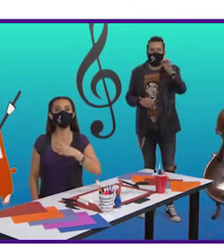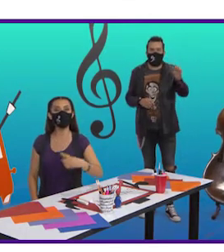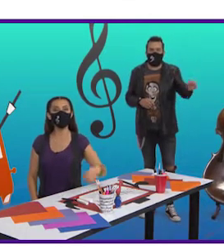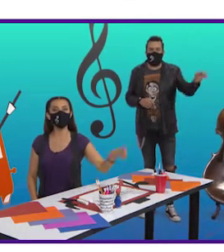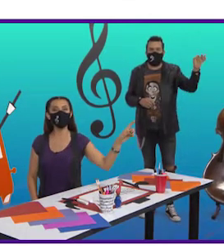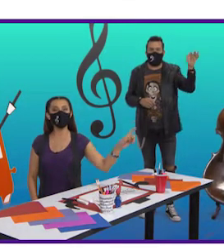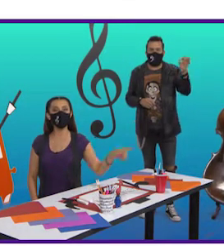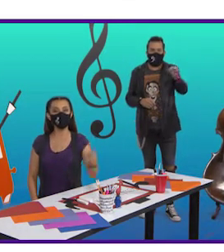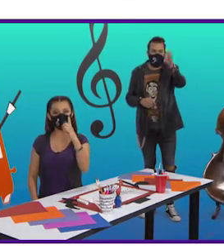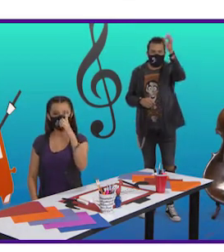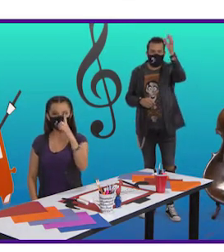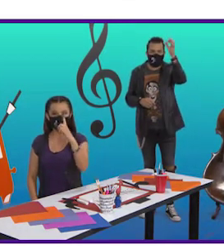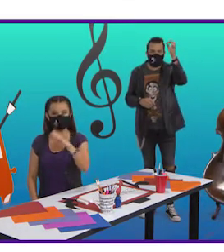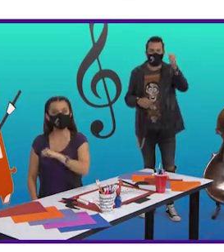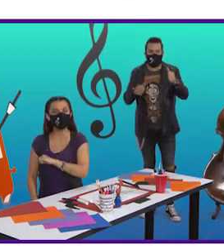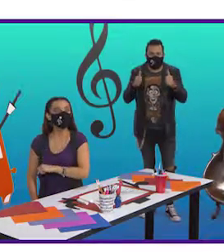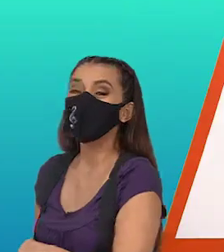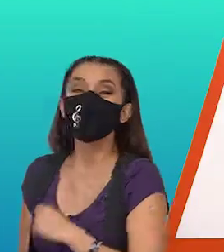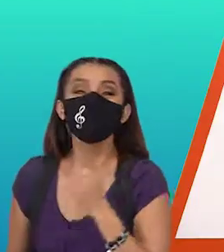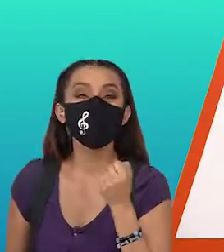ta.